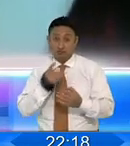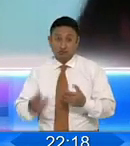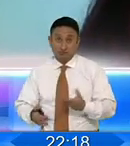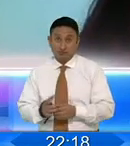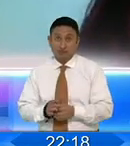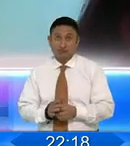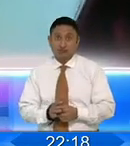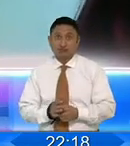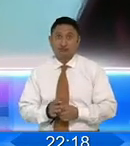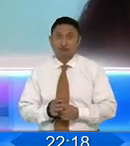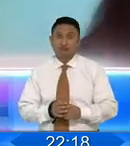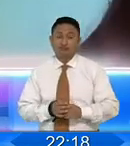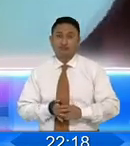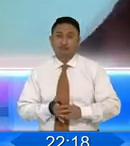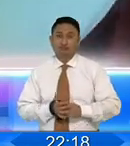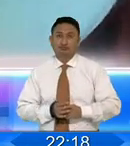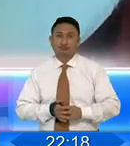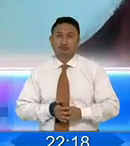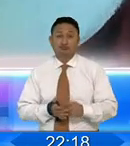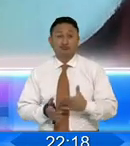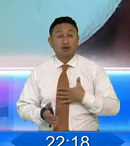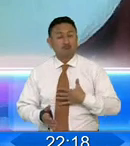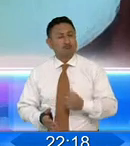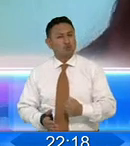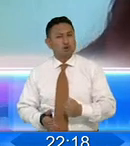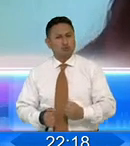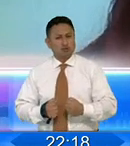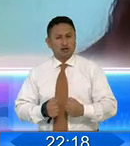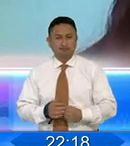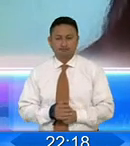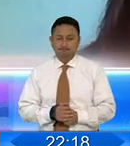esto, seamos valientes,